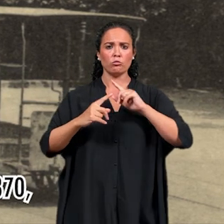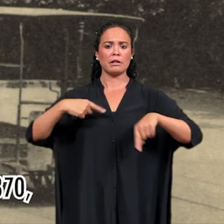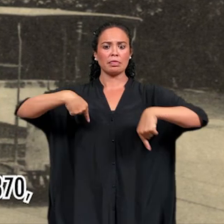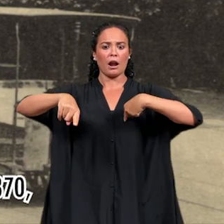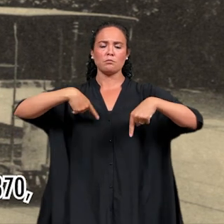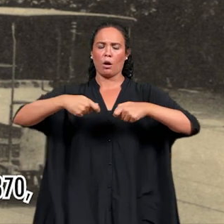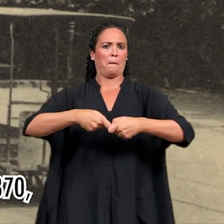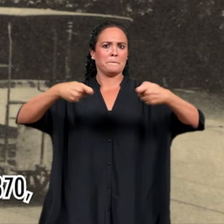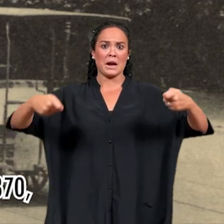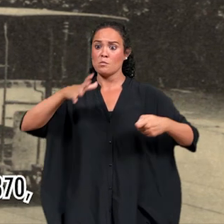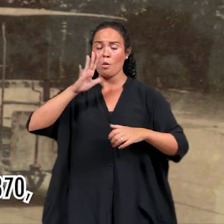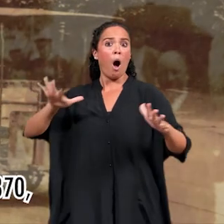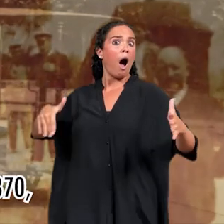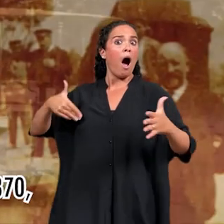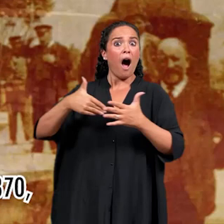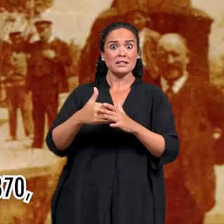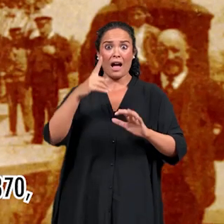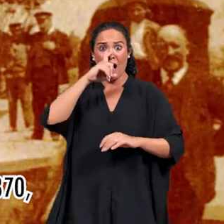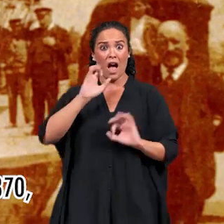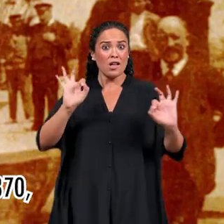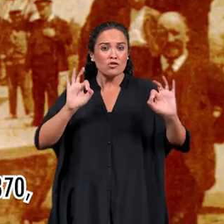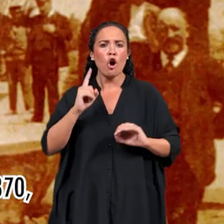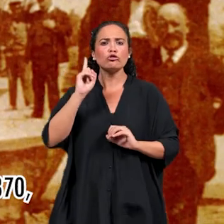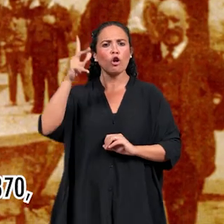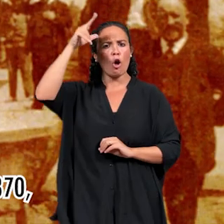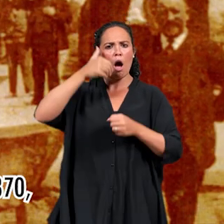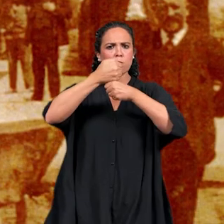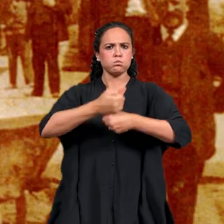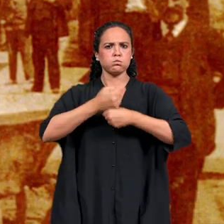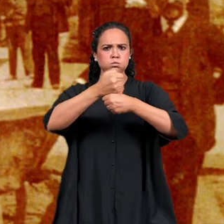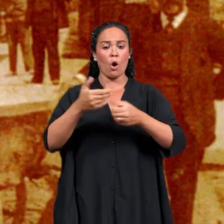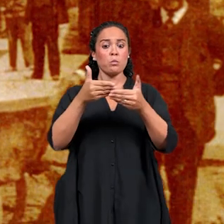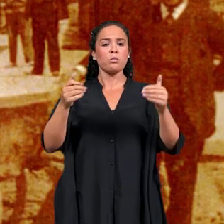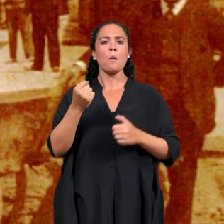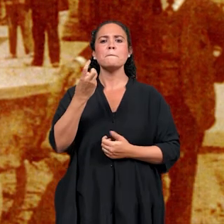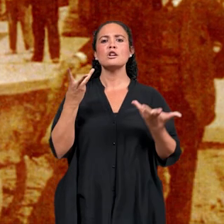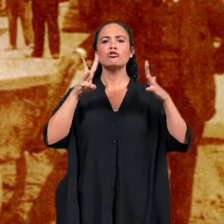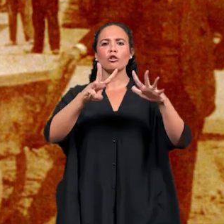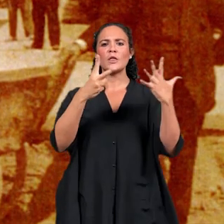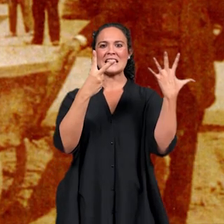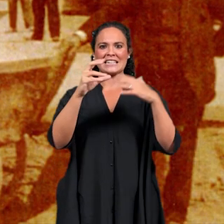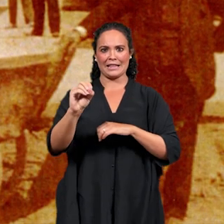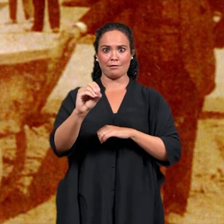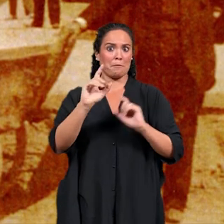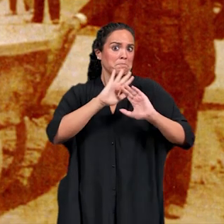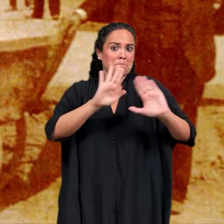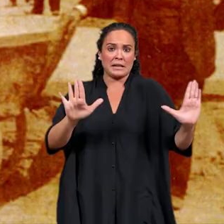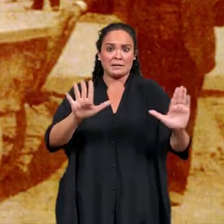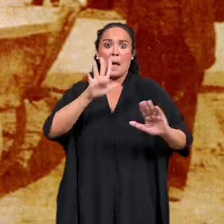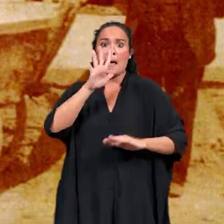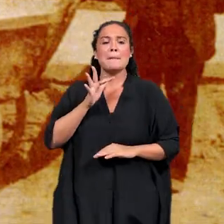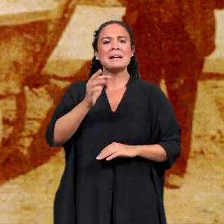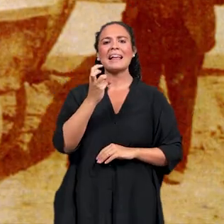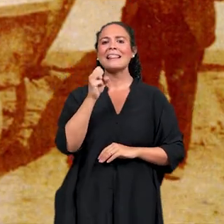entonces solo contaba con el tranvía de tracción animal inaugurado en 1870 y las diligencias para cubrir los